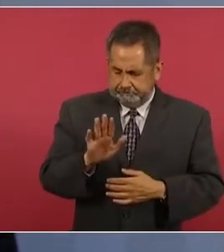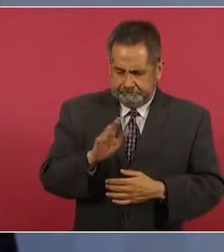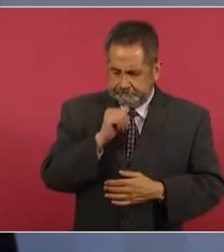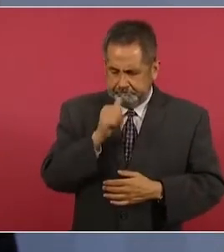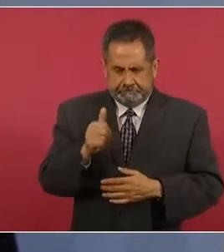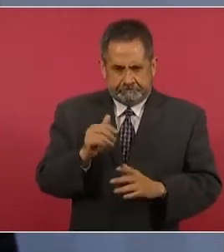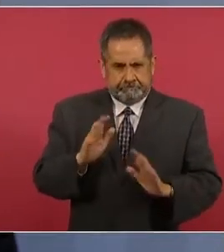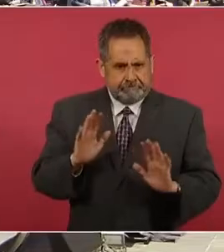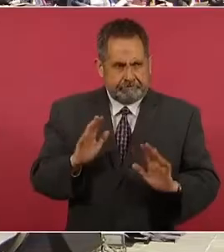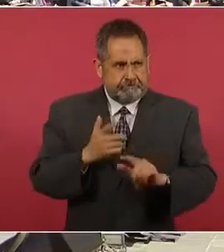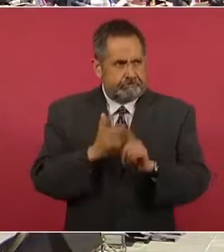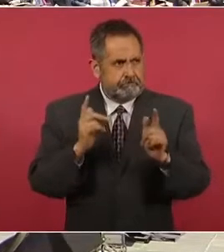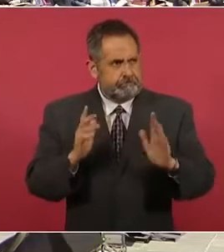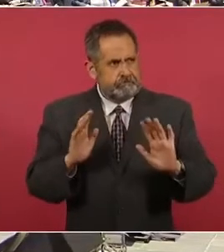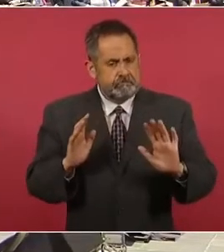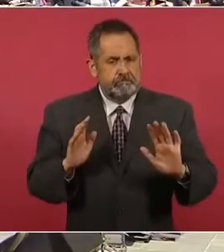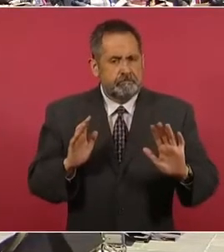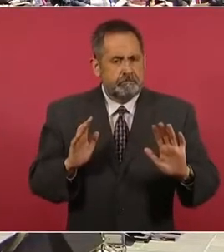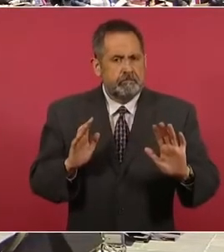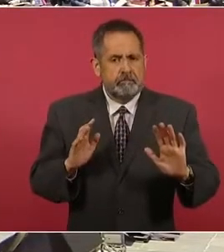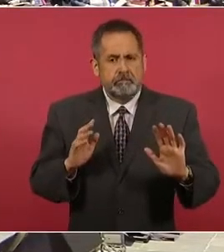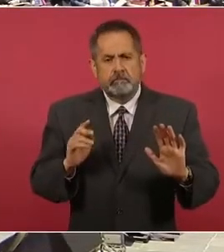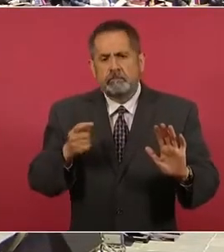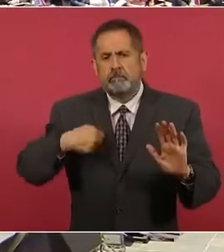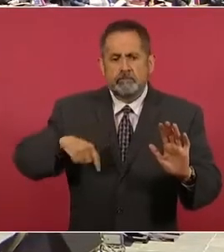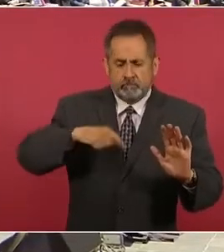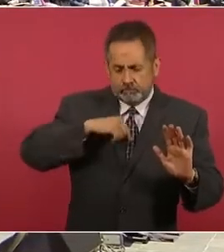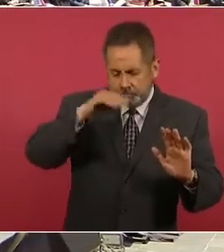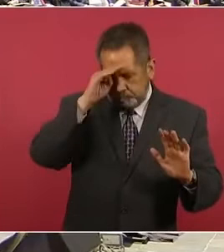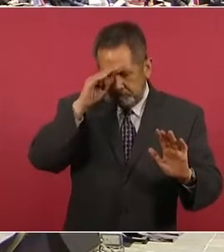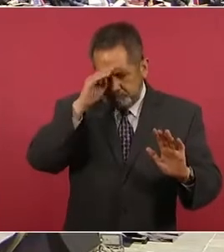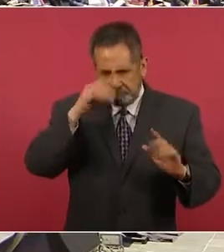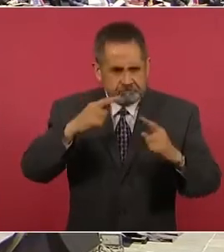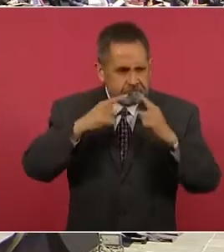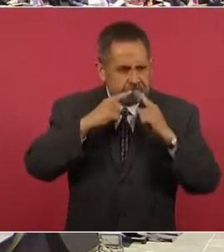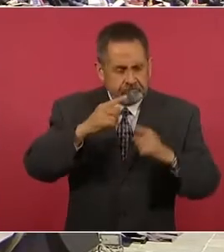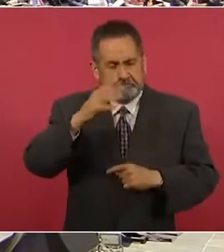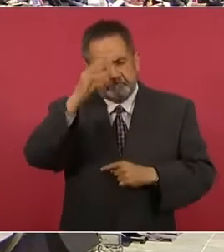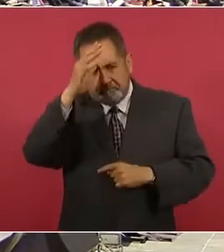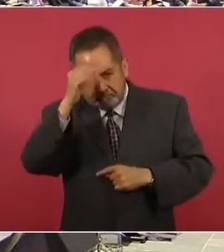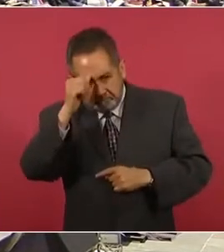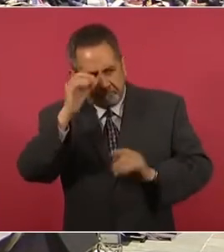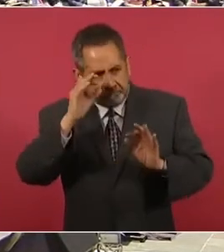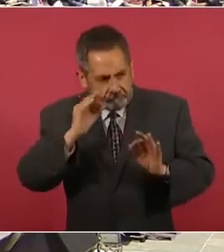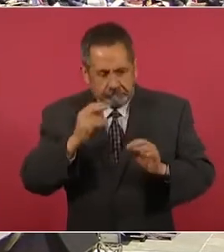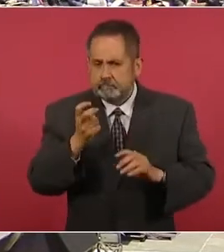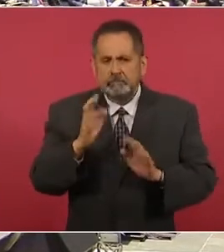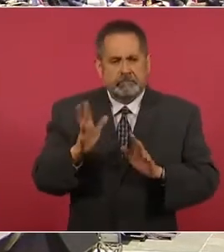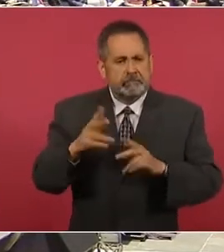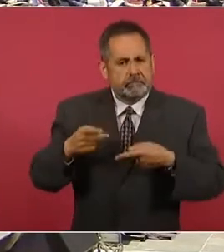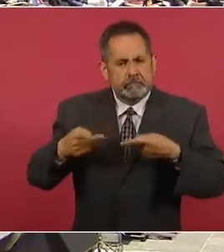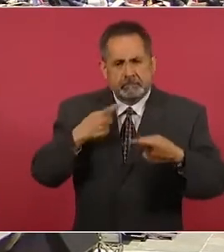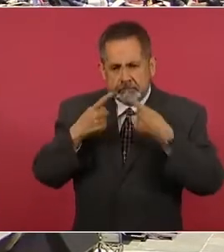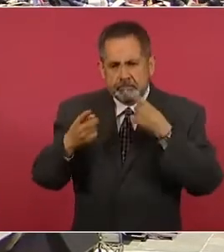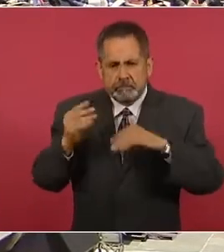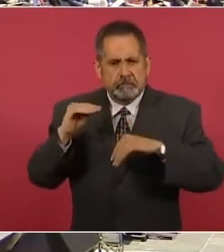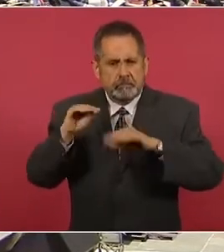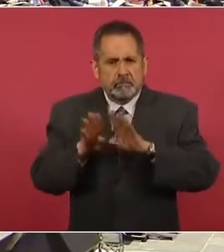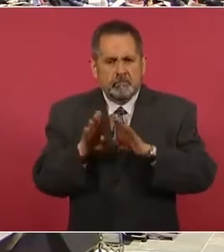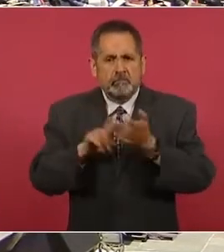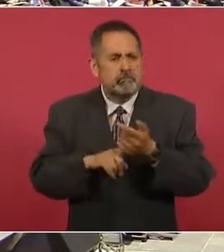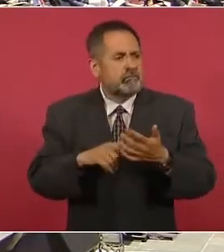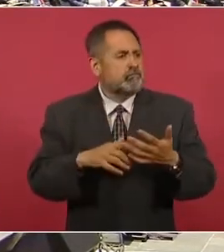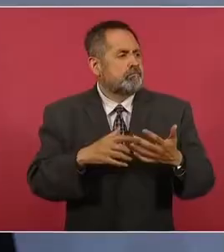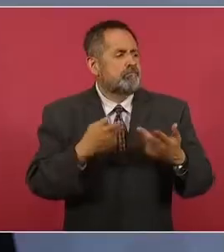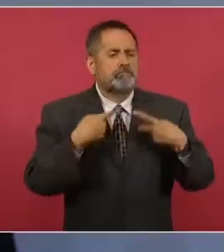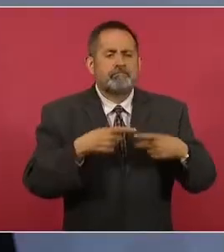de precios. Vamos a llegar a un acuerdo, ya está muy avanzado, con los